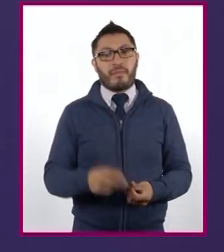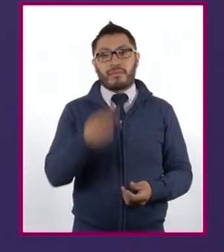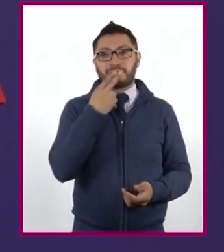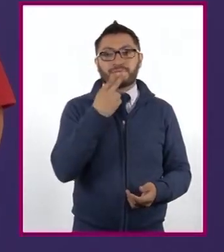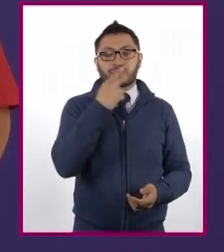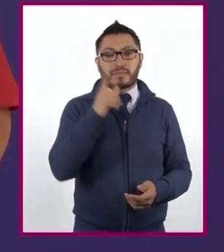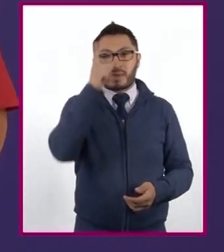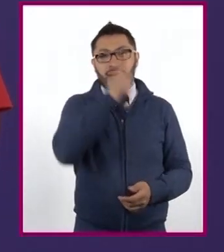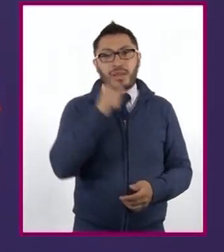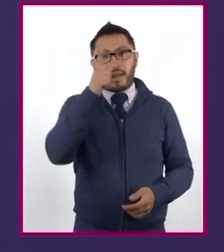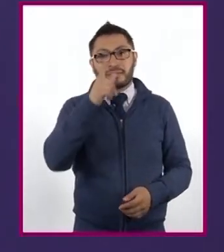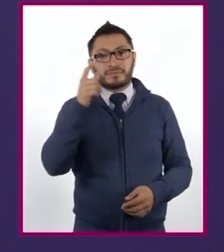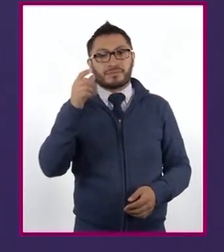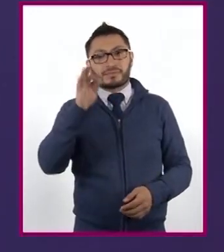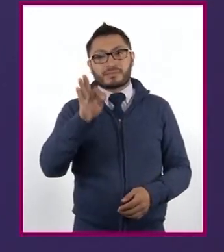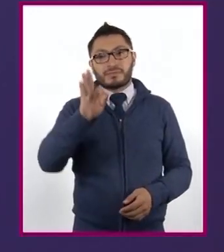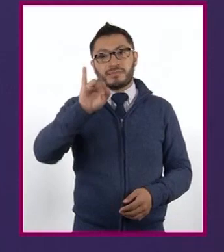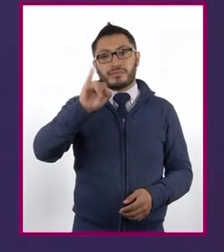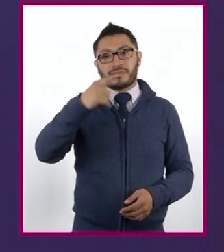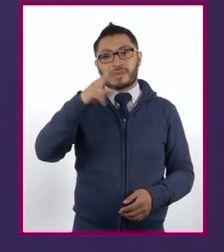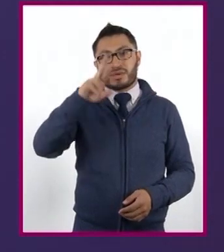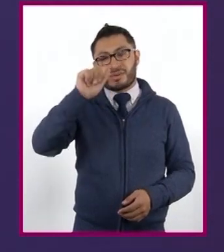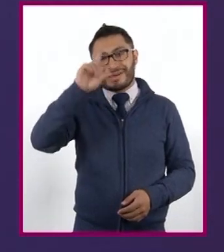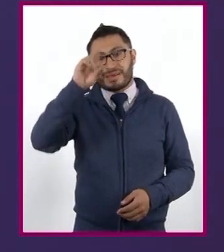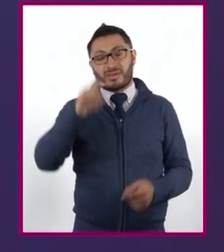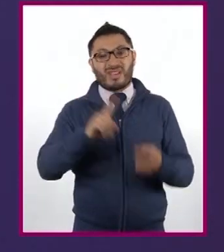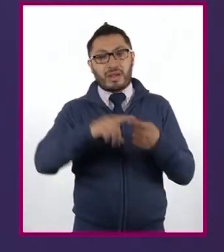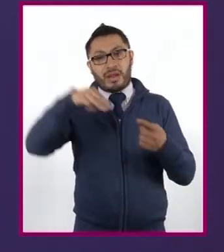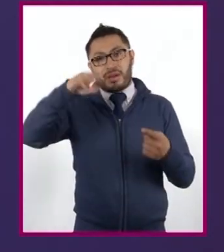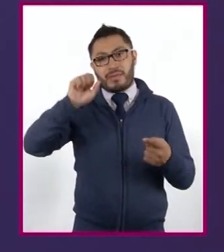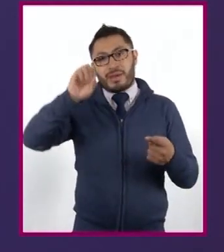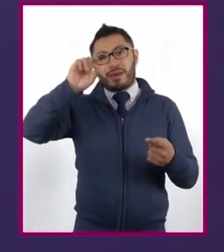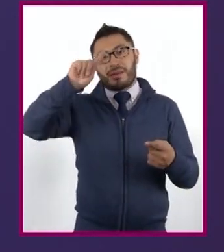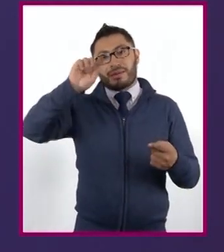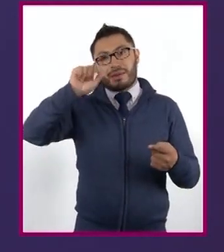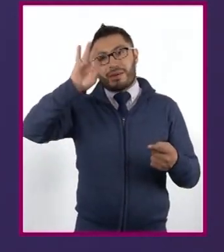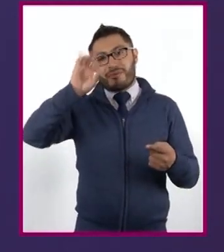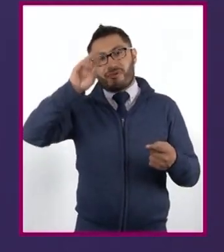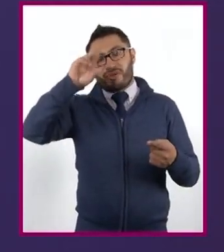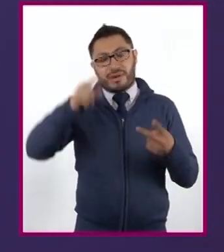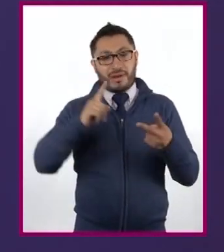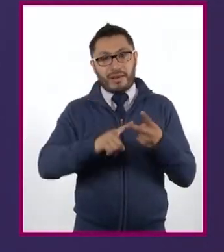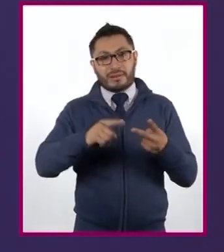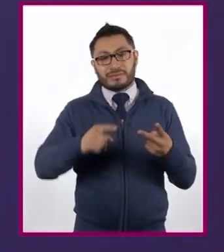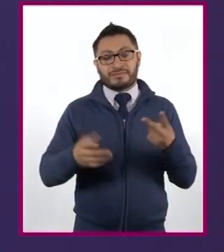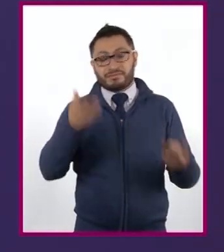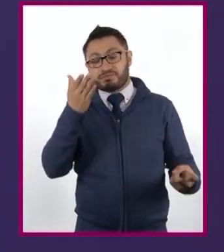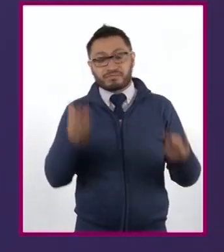Utilizar el lenguaje figurado como metáforas, comparaciones,